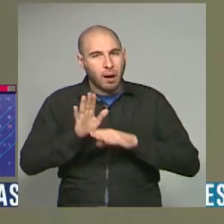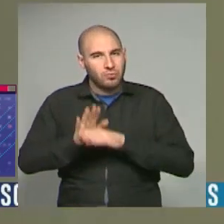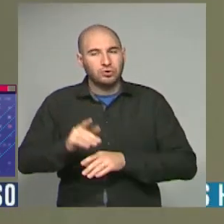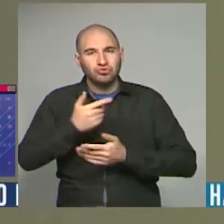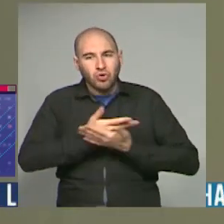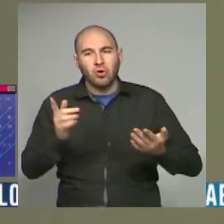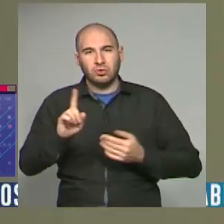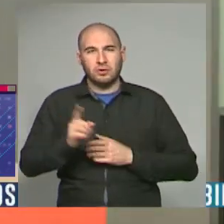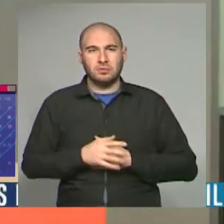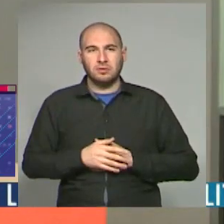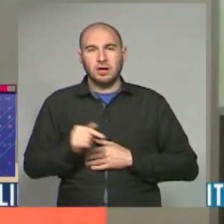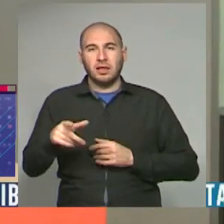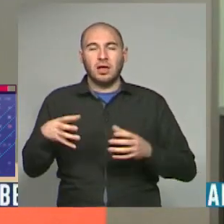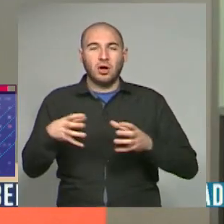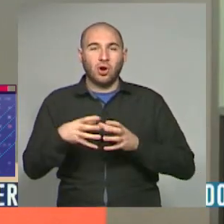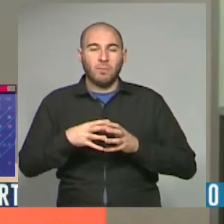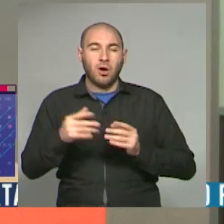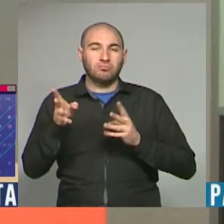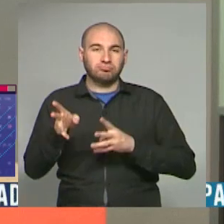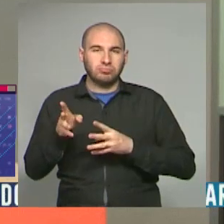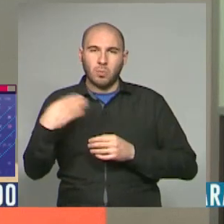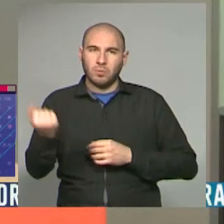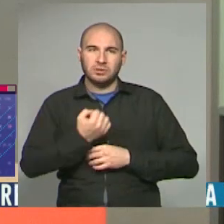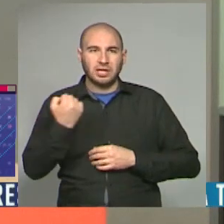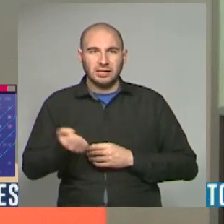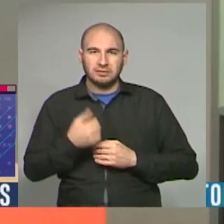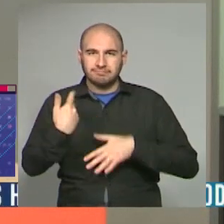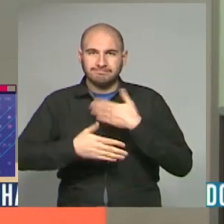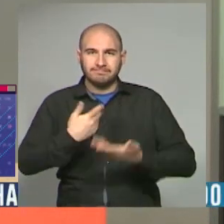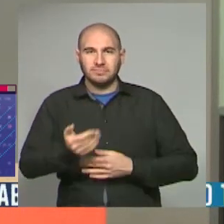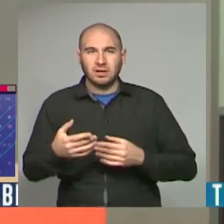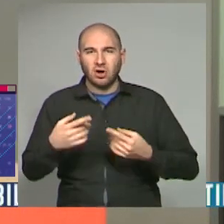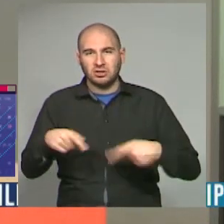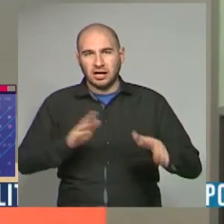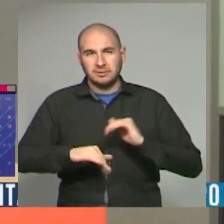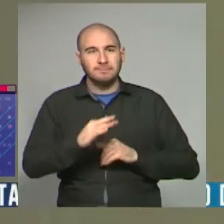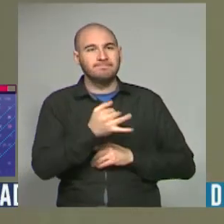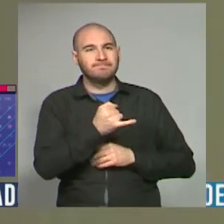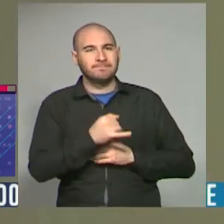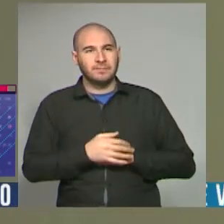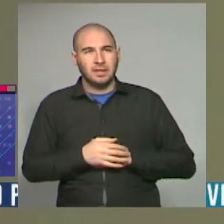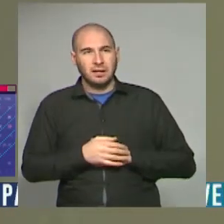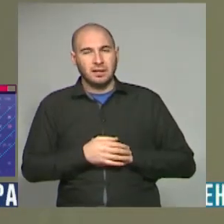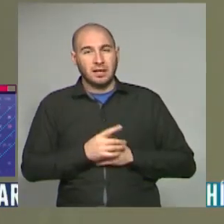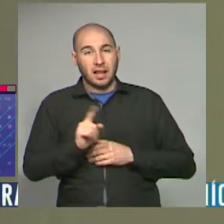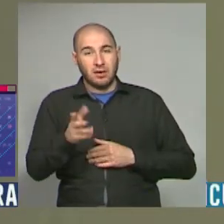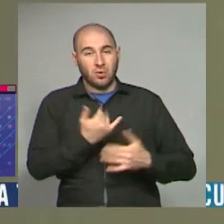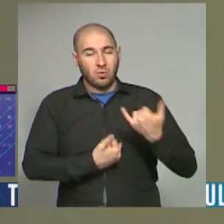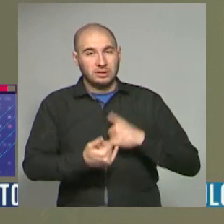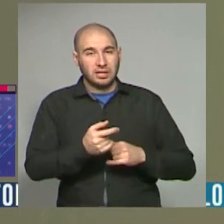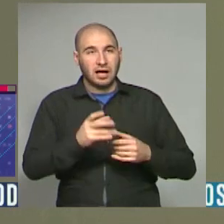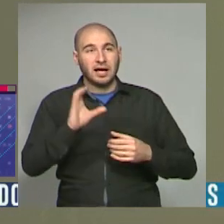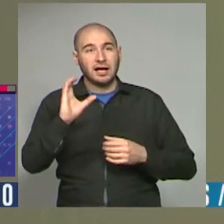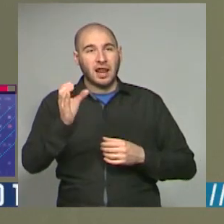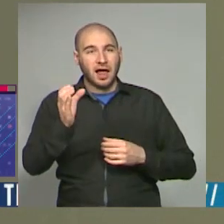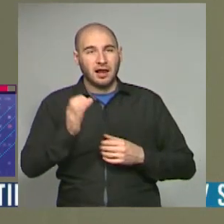lo que esperaba, al menos de las Fuerzas Armadas, que eran fundamentales para llevar a cabo esa operación. Sí, si bien nos marca que es un canal